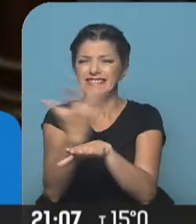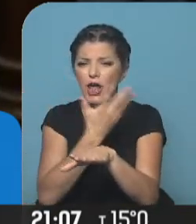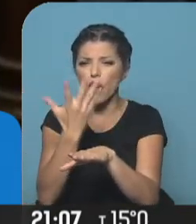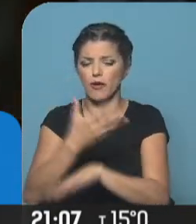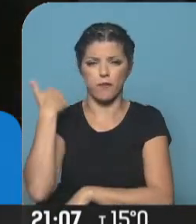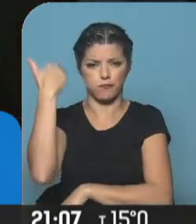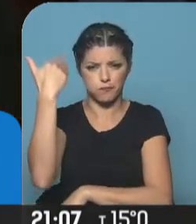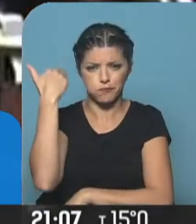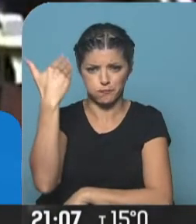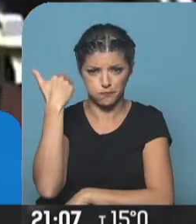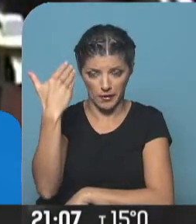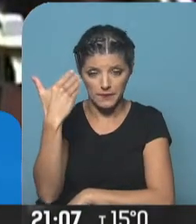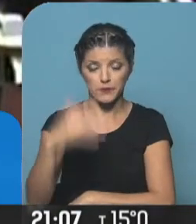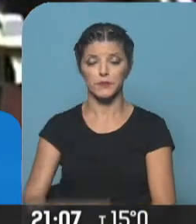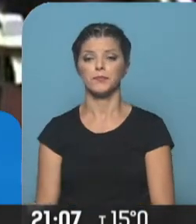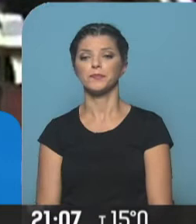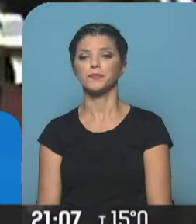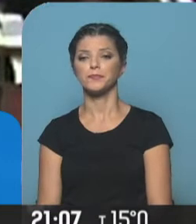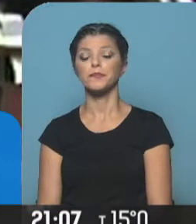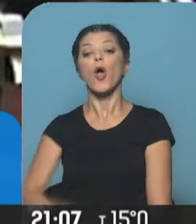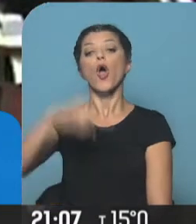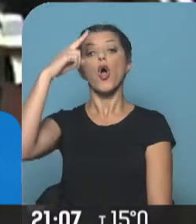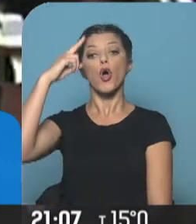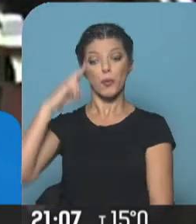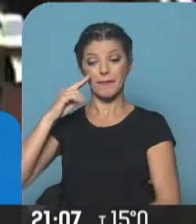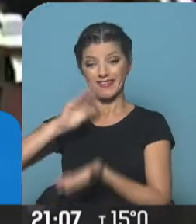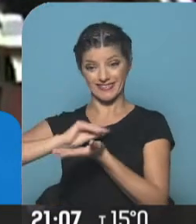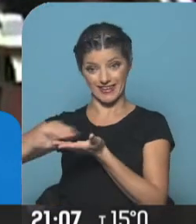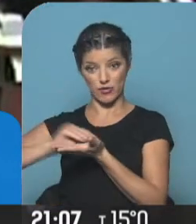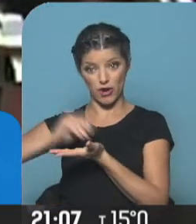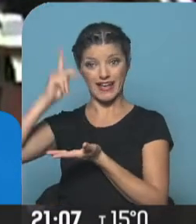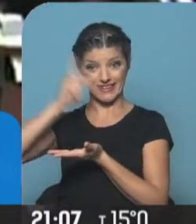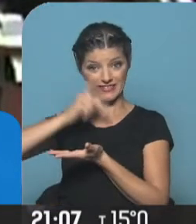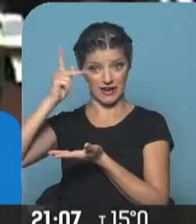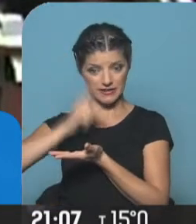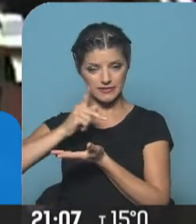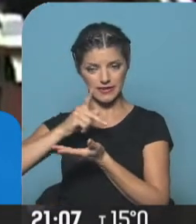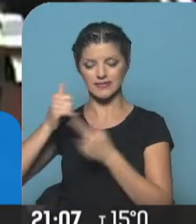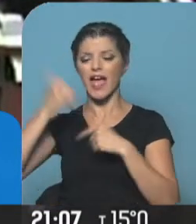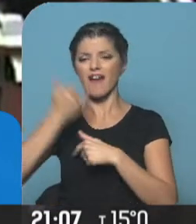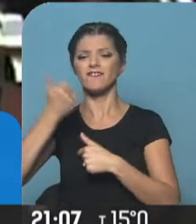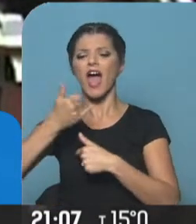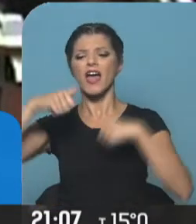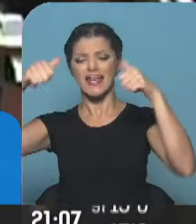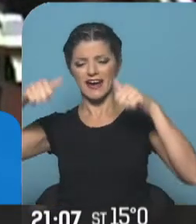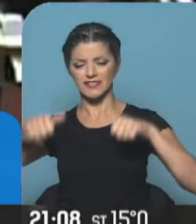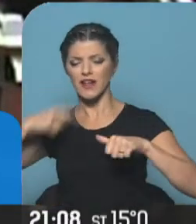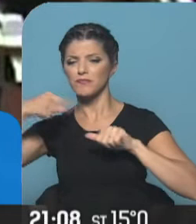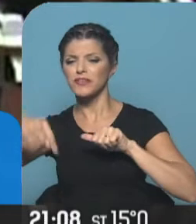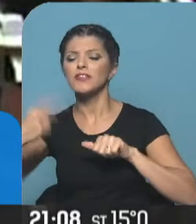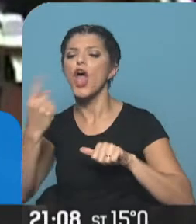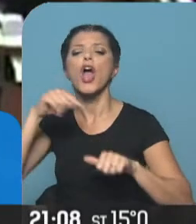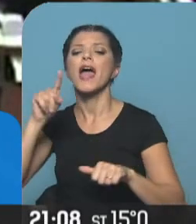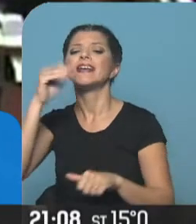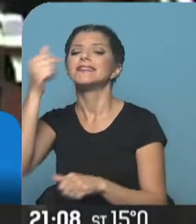En 9 bancas de los senadores kirchneristas se terminó colocando un cartel con la inscripción ¿Dónde está